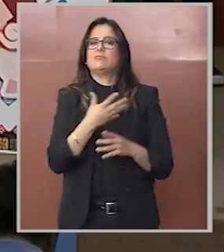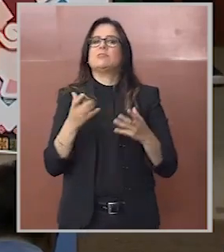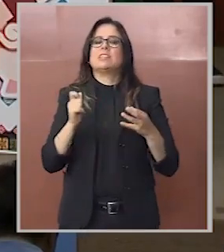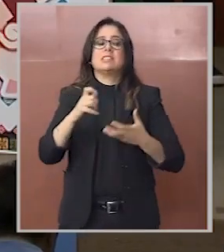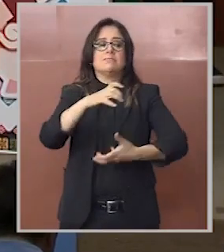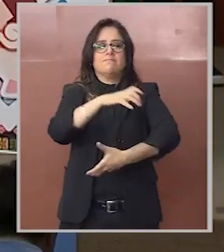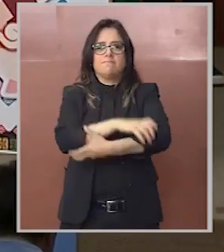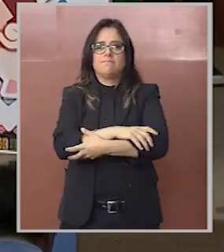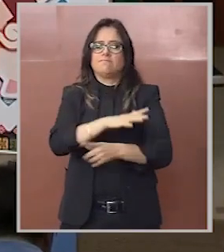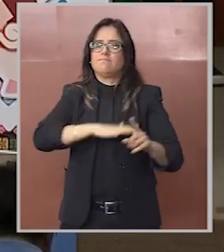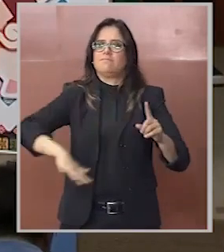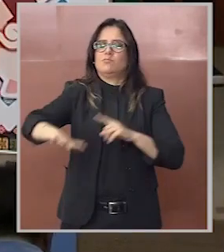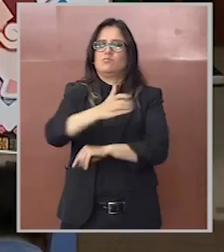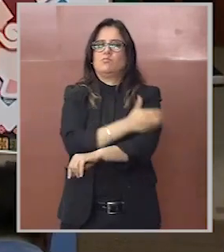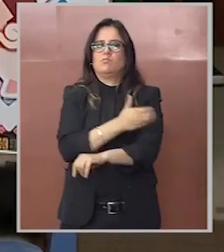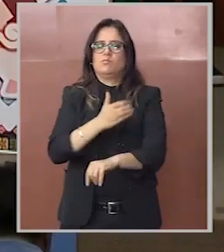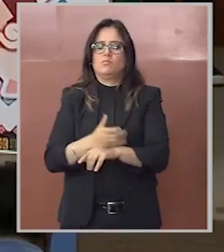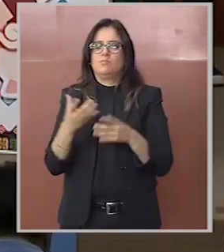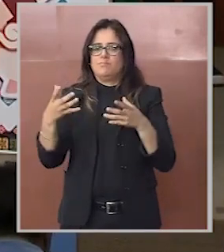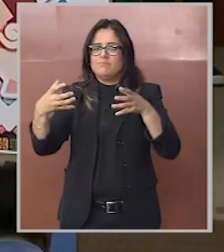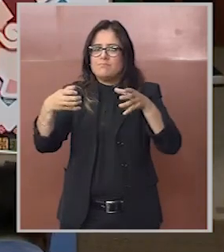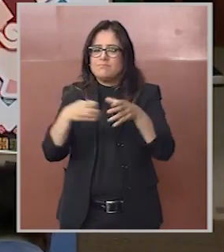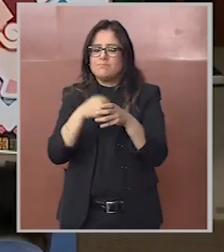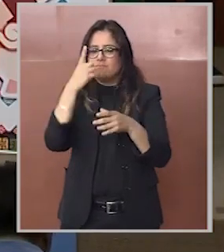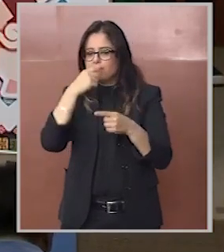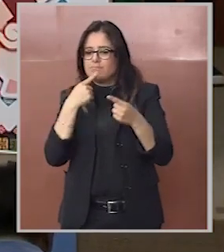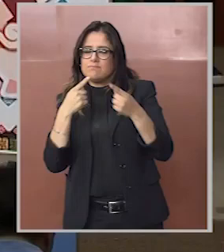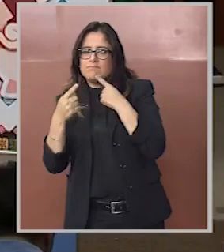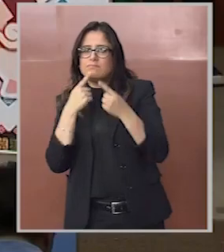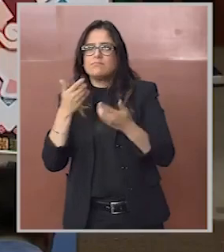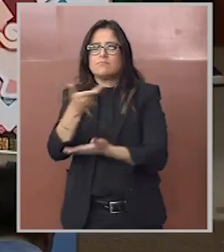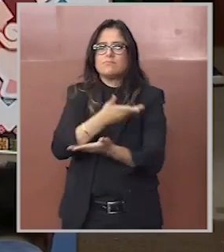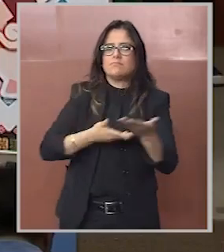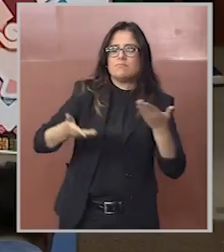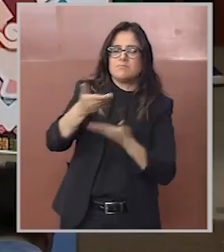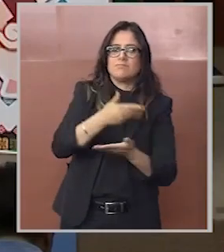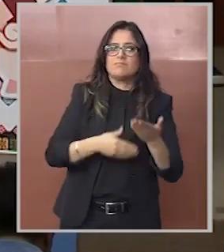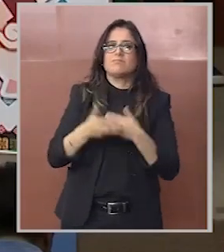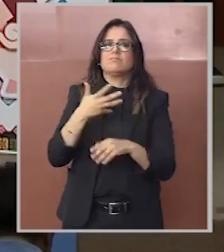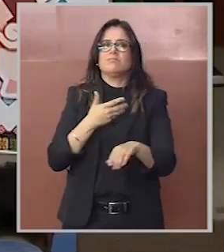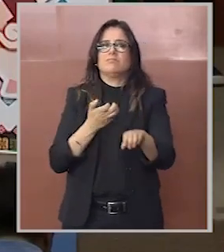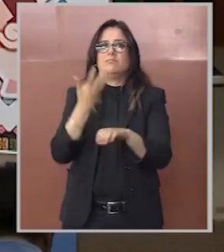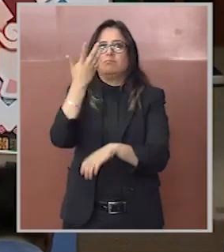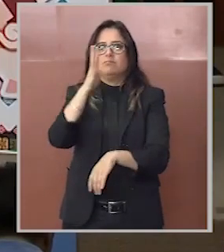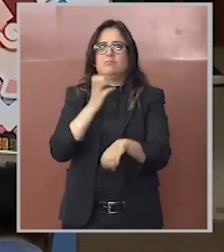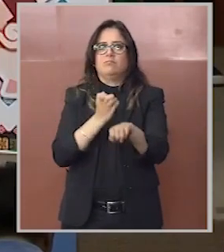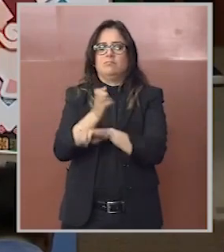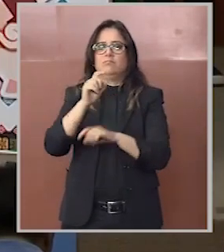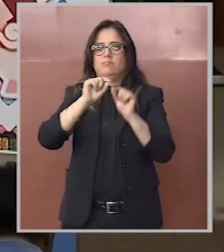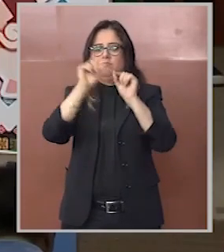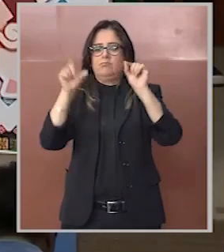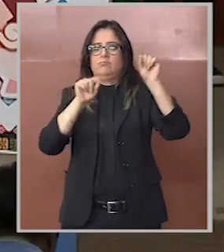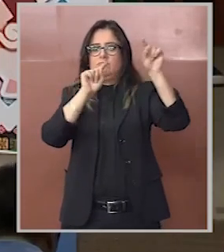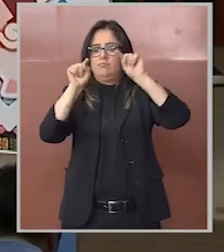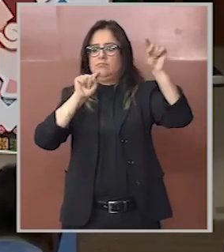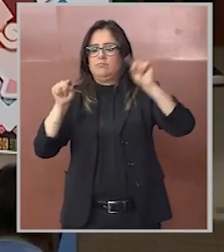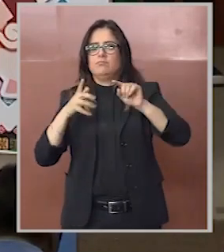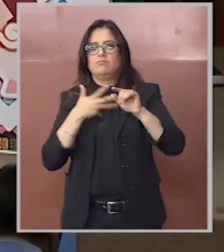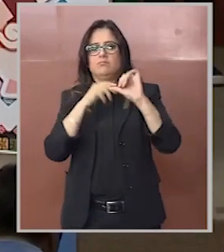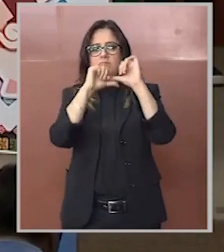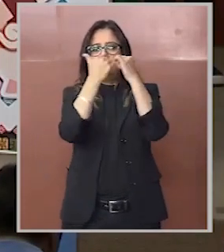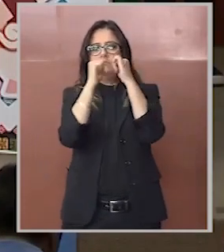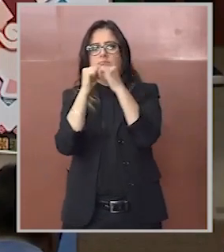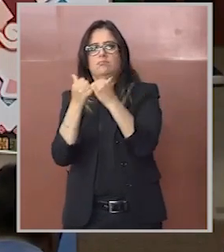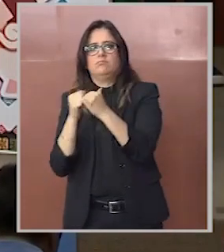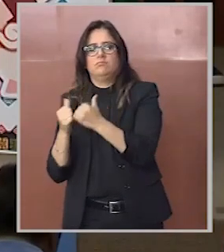todas las compañeras se involucraron la Ray es una organización que está en 10 estados de la República Mexicana conformada Pues por hermanas este